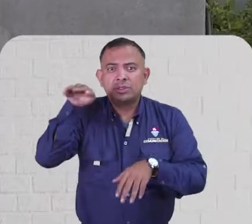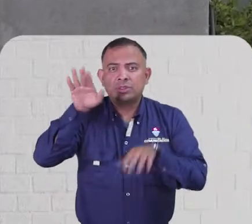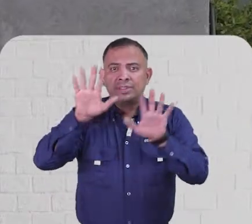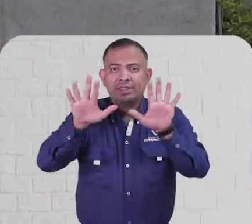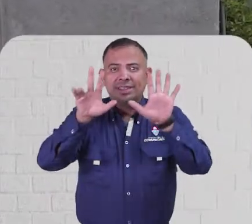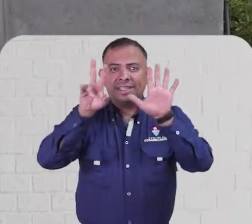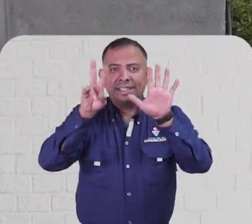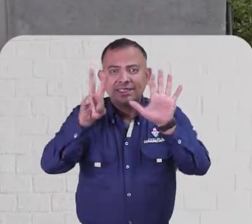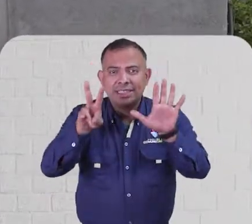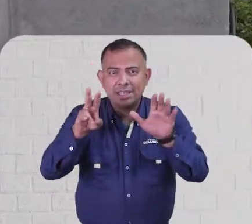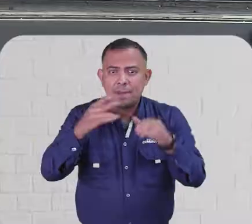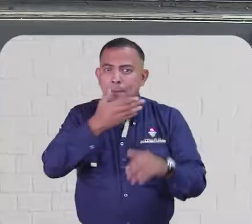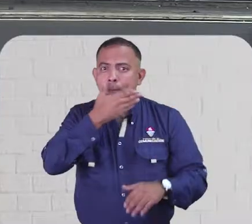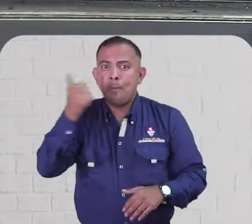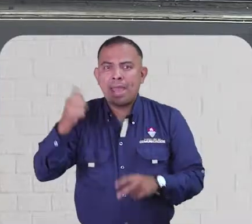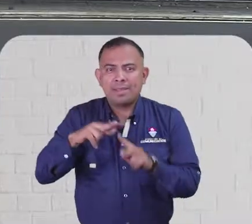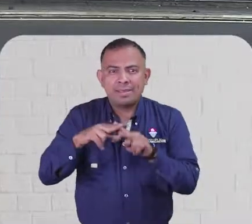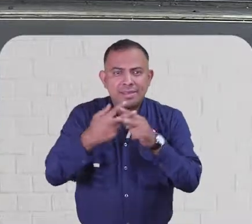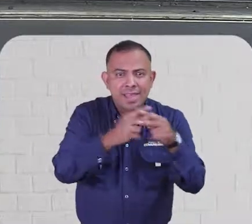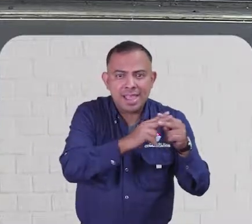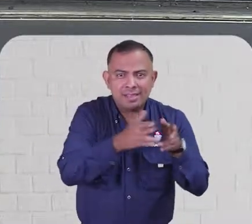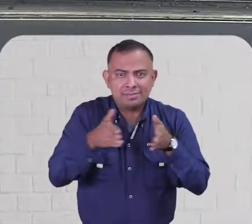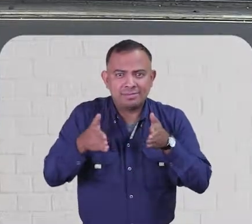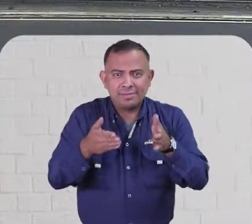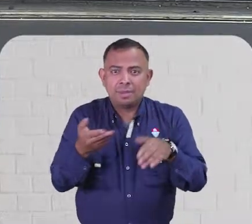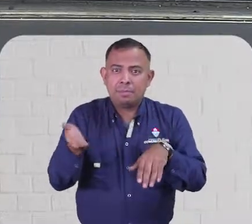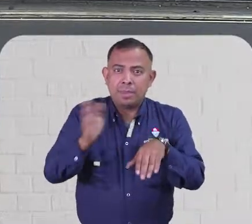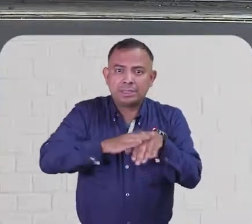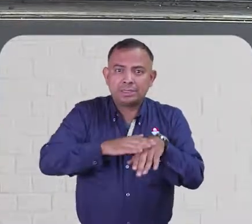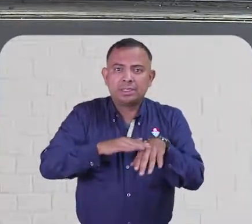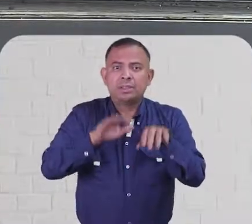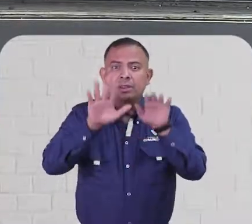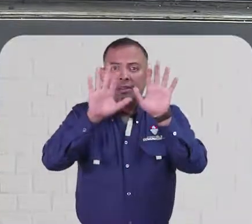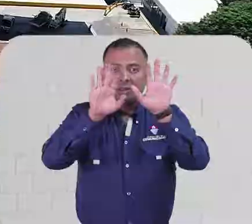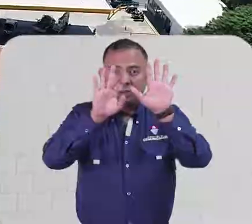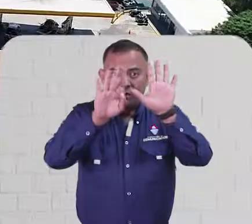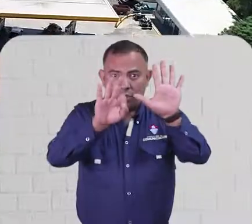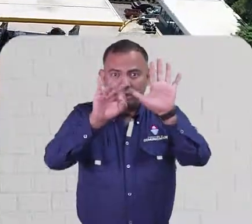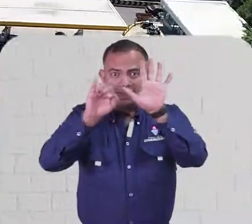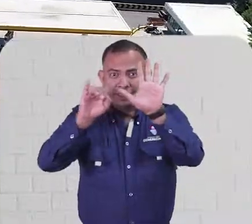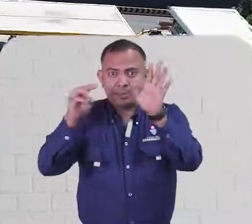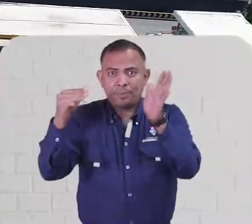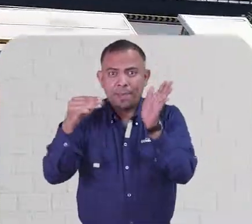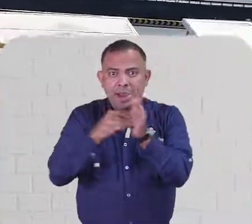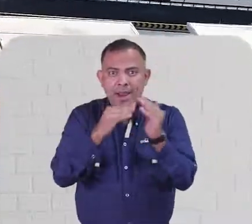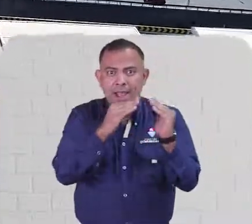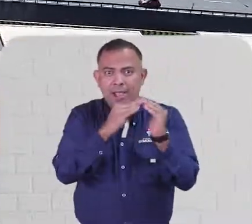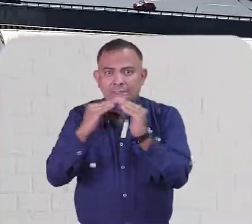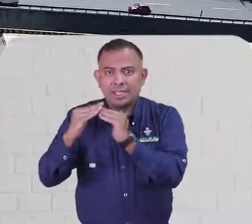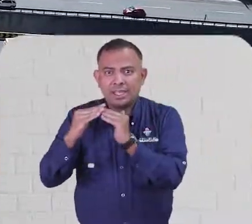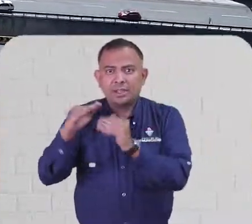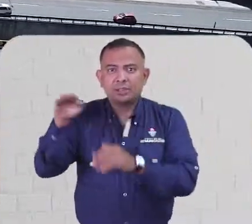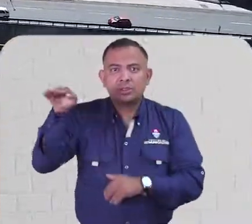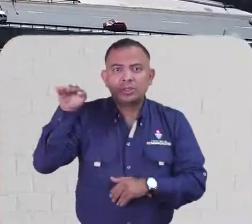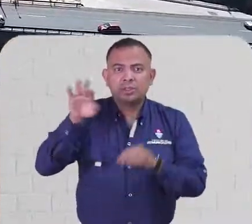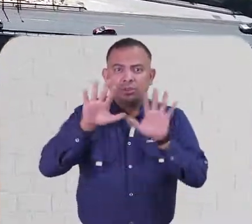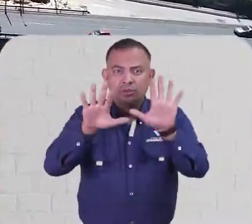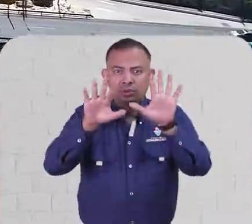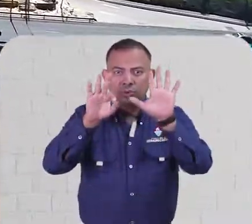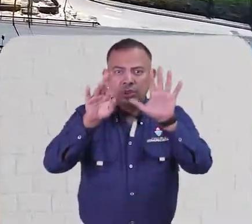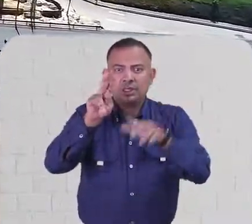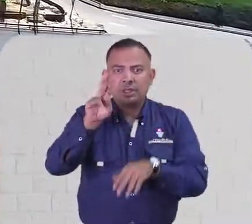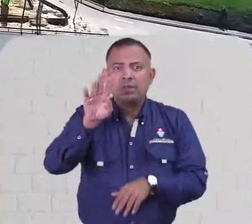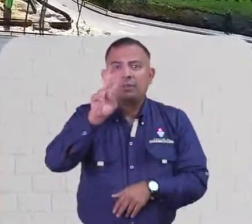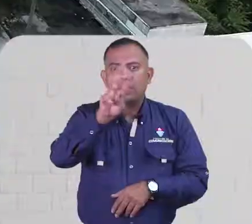Atlántico en la zona 17. Este carril mejorará el desplazamiento de más de 86.000 vecinos que circulan hacia las